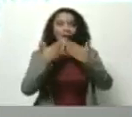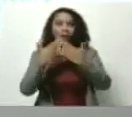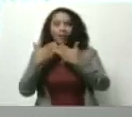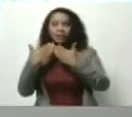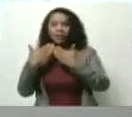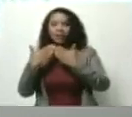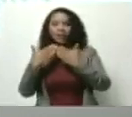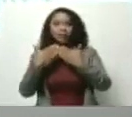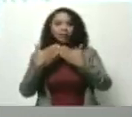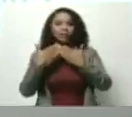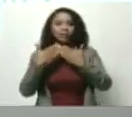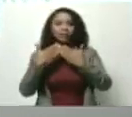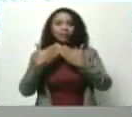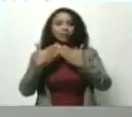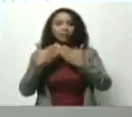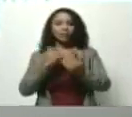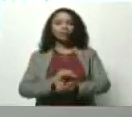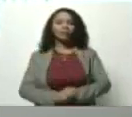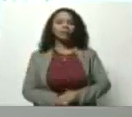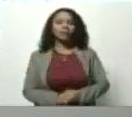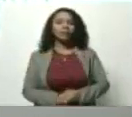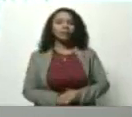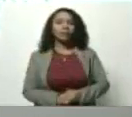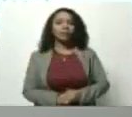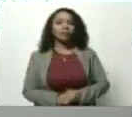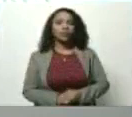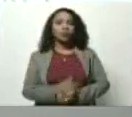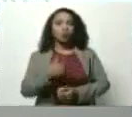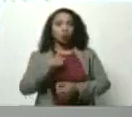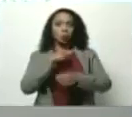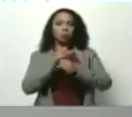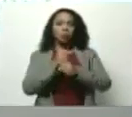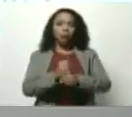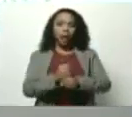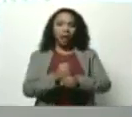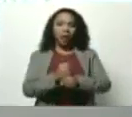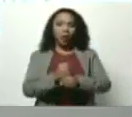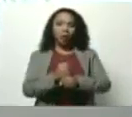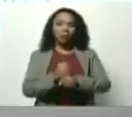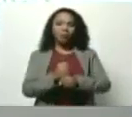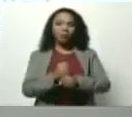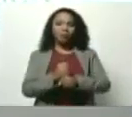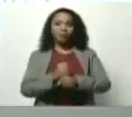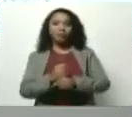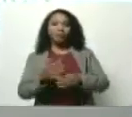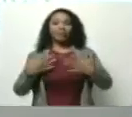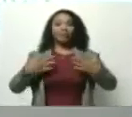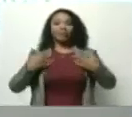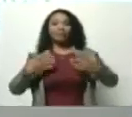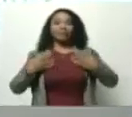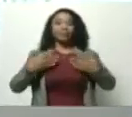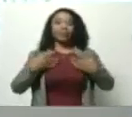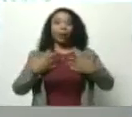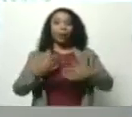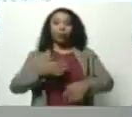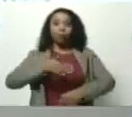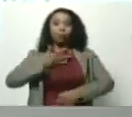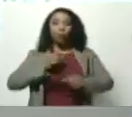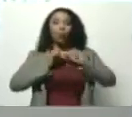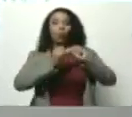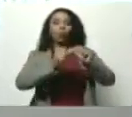luxford tú con china espero ansiosamente bukit poder continuar